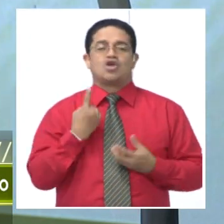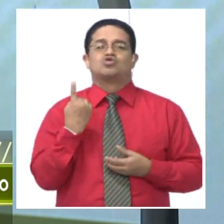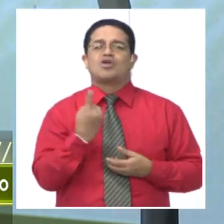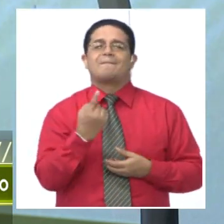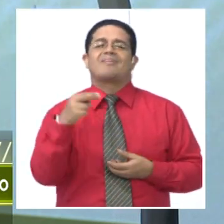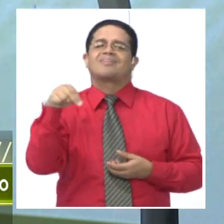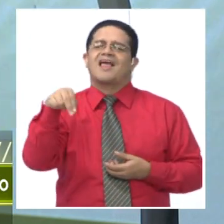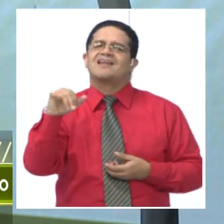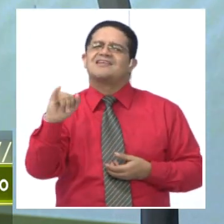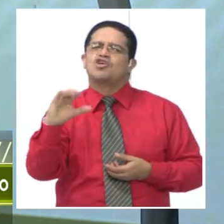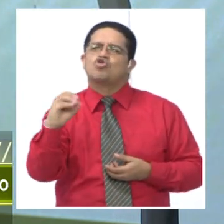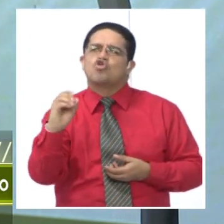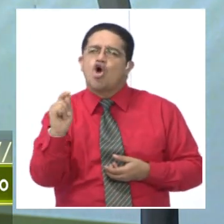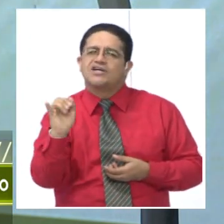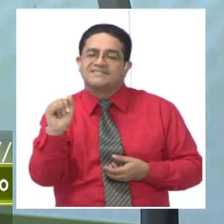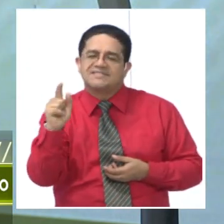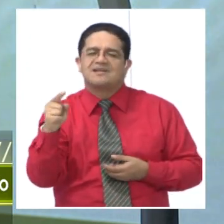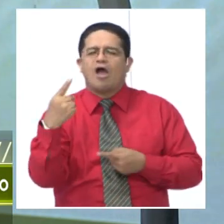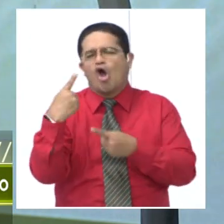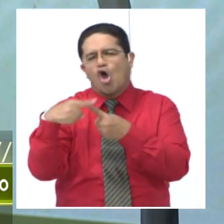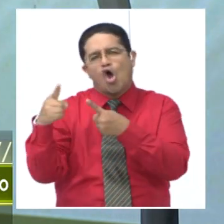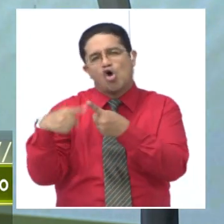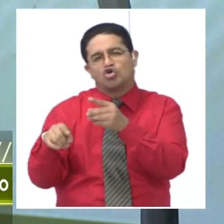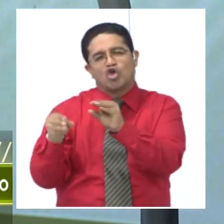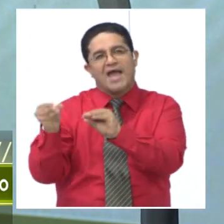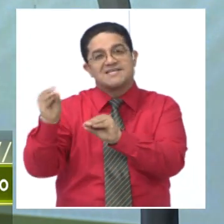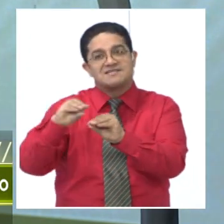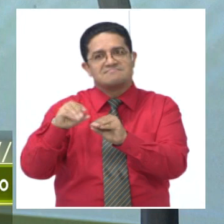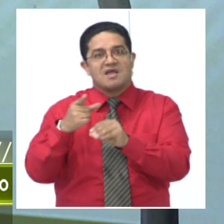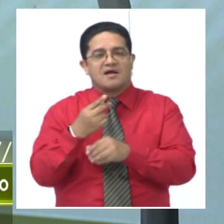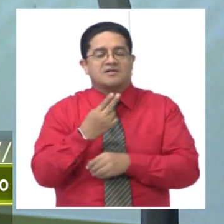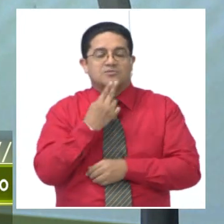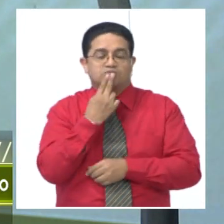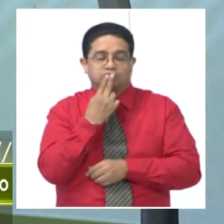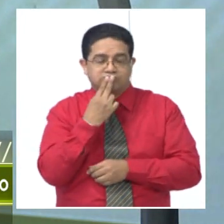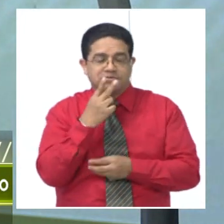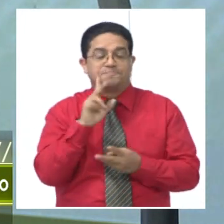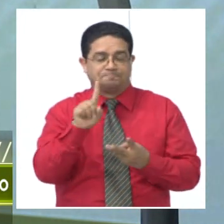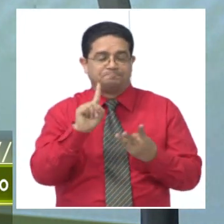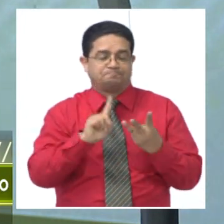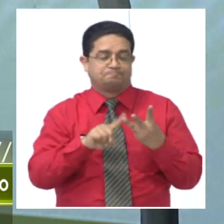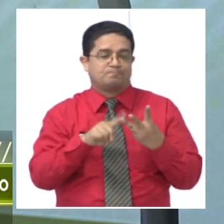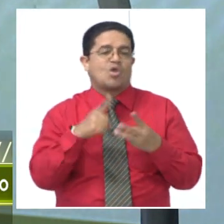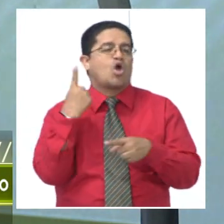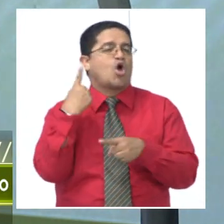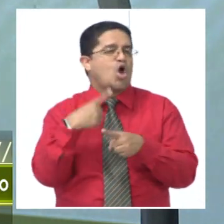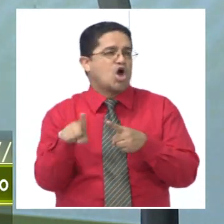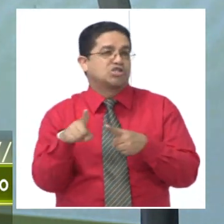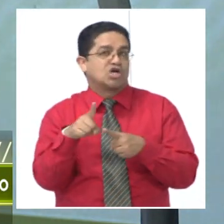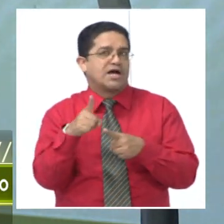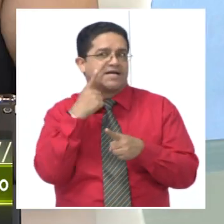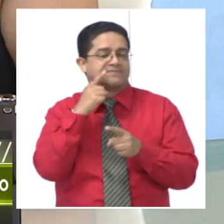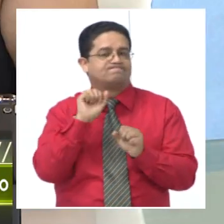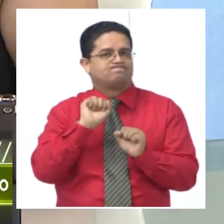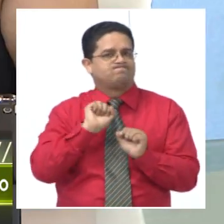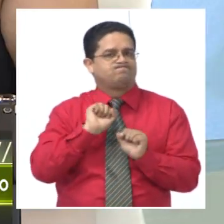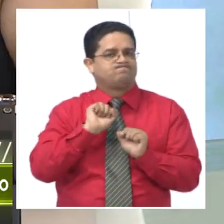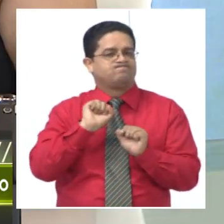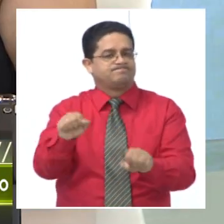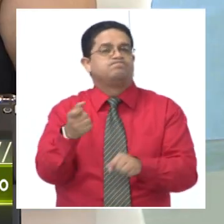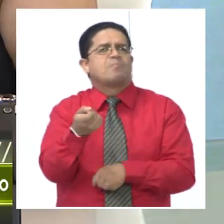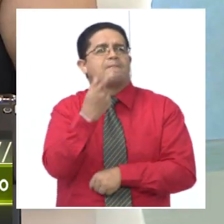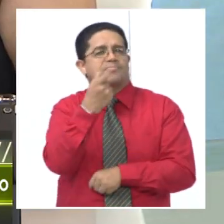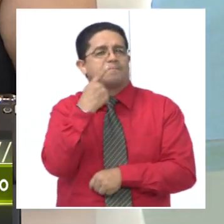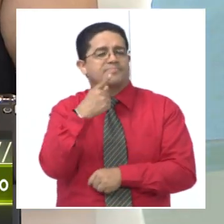de esas otras moléculas que se generan con la combustión del cigarro. Otro factor de riesgo es el uso de anticonceptivos hormonales por mucho tiempo, sobre